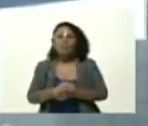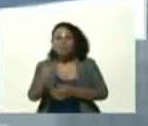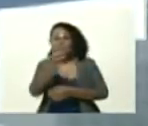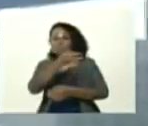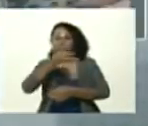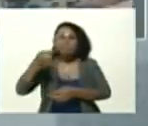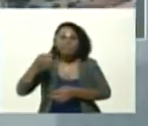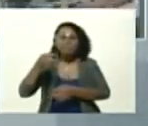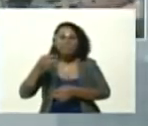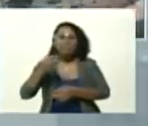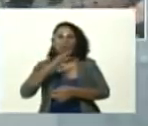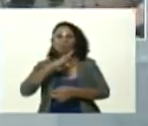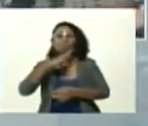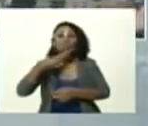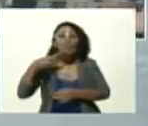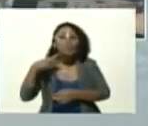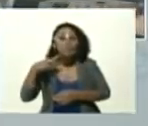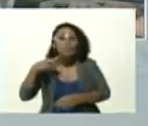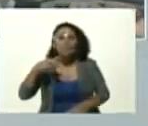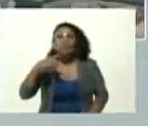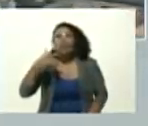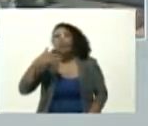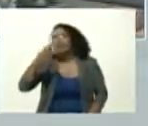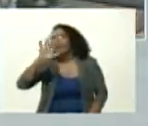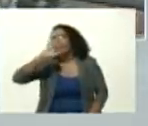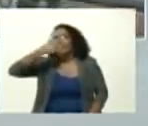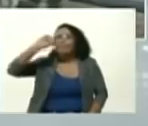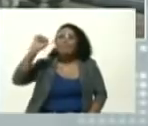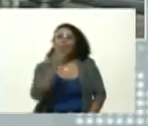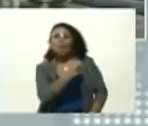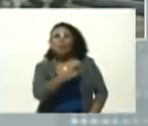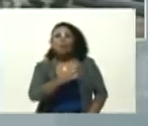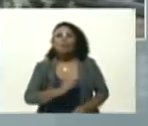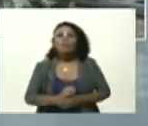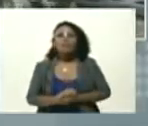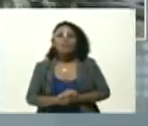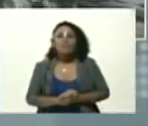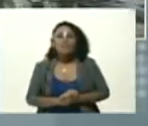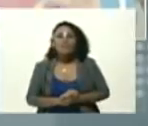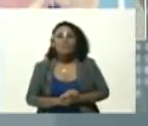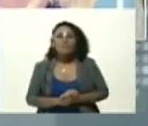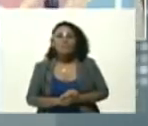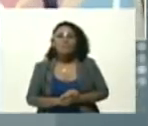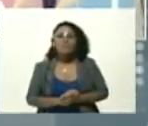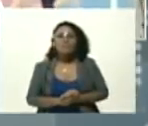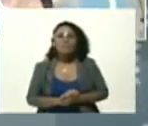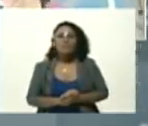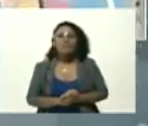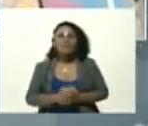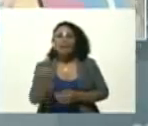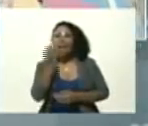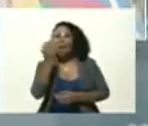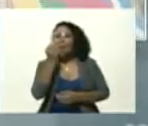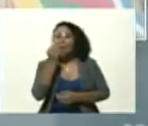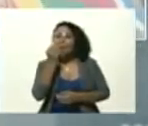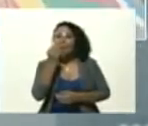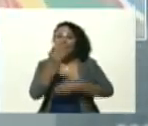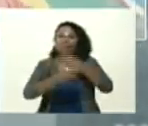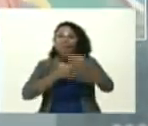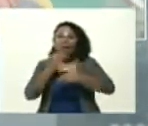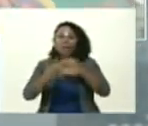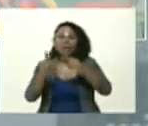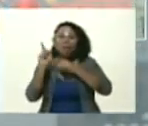Espectacular. Y la dulcería, ni se diga. Y la comida que